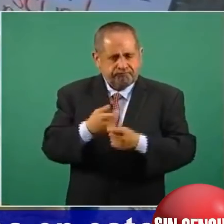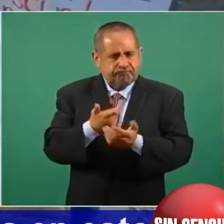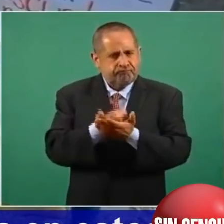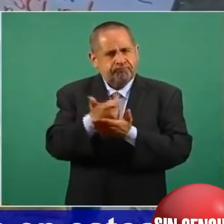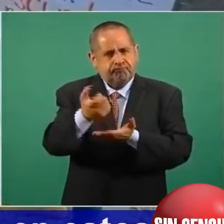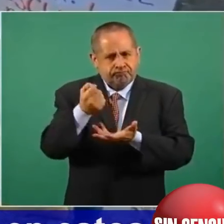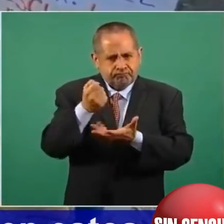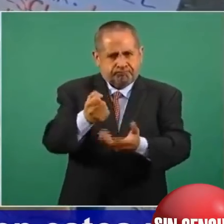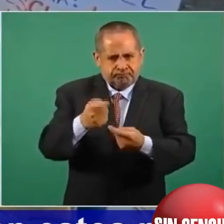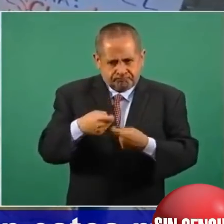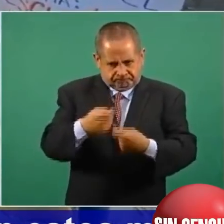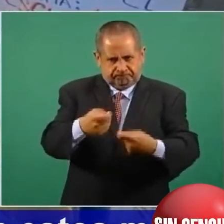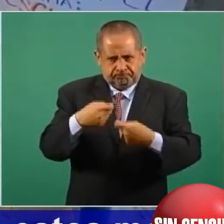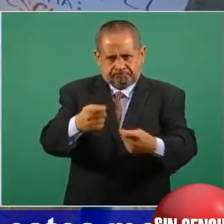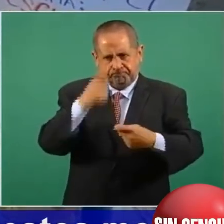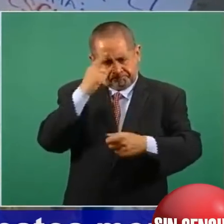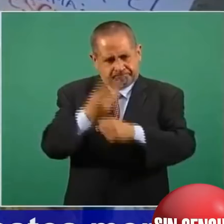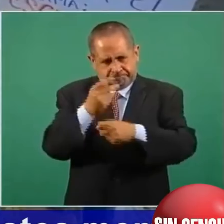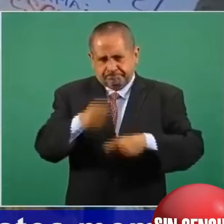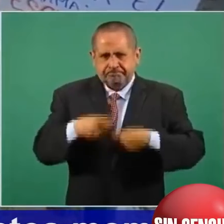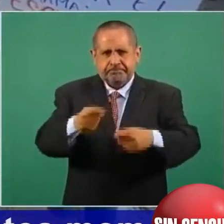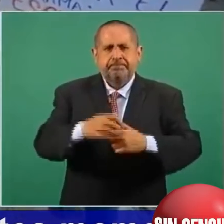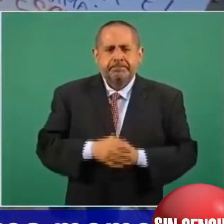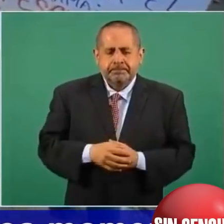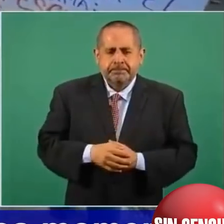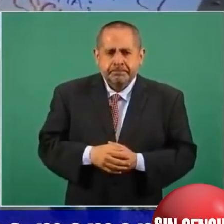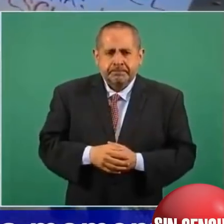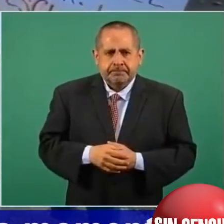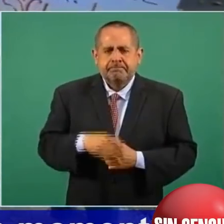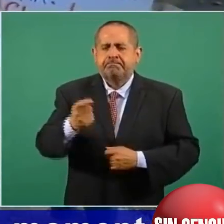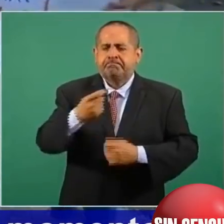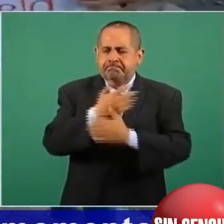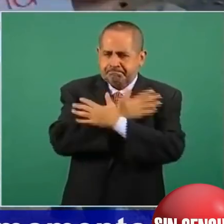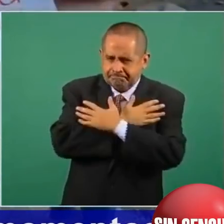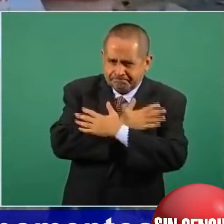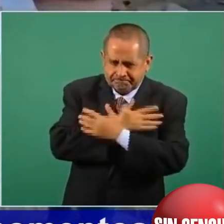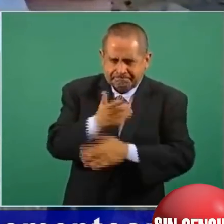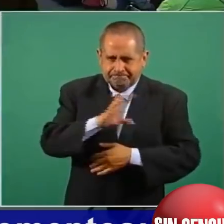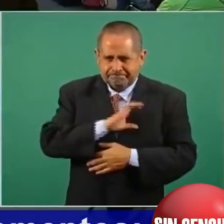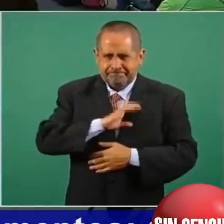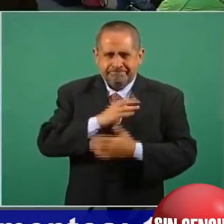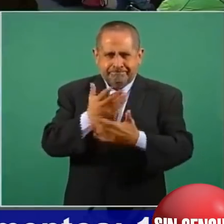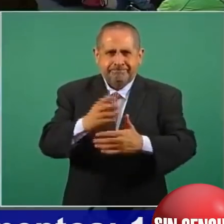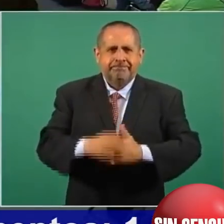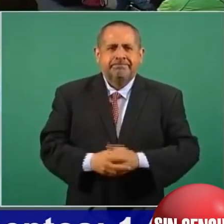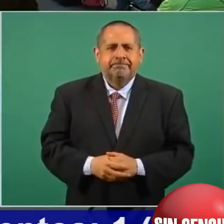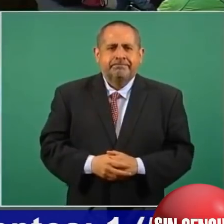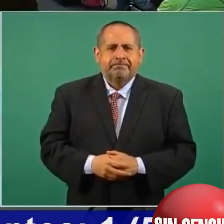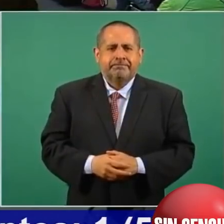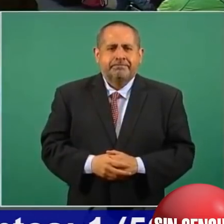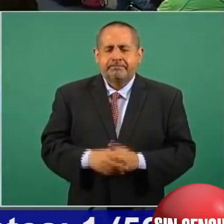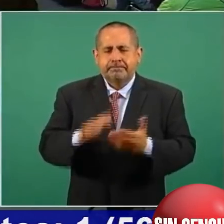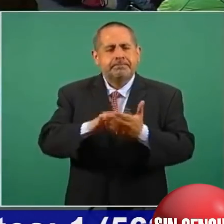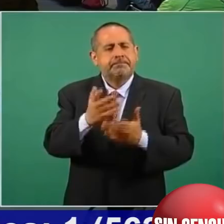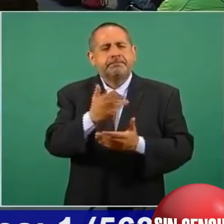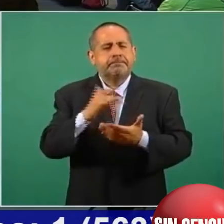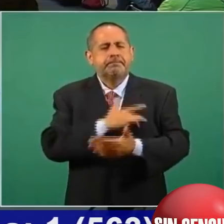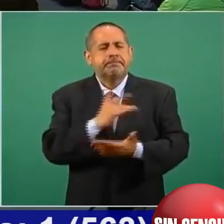presupuesto para el mantenimiento. Les dejamos un abrazo cariñosísimo. Muchas gracias a